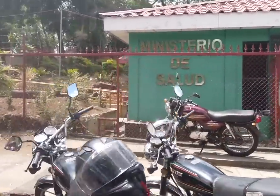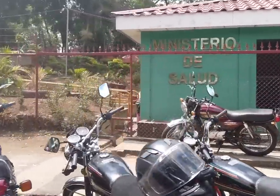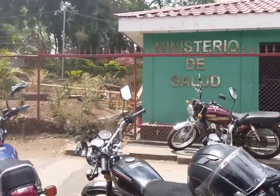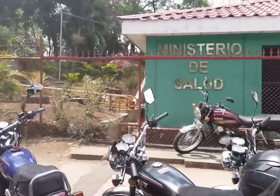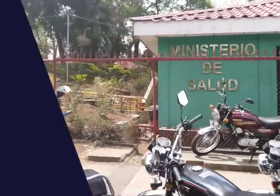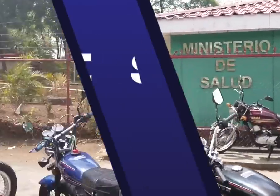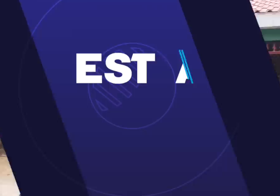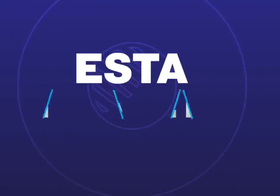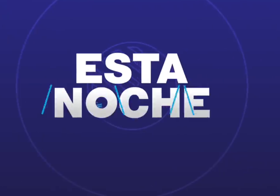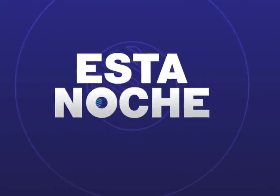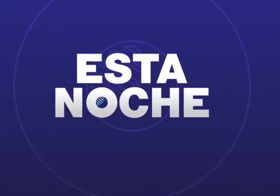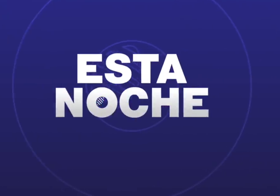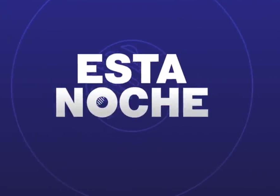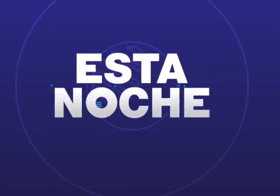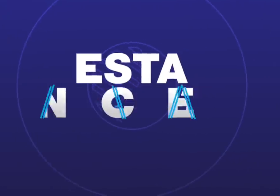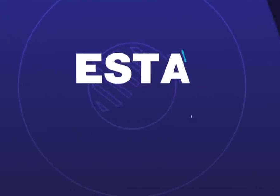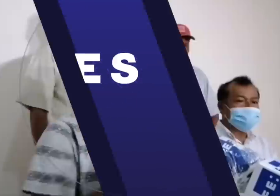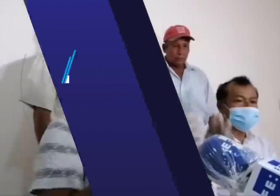en el país.